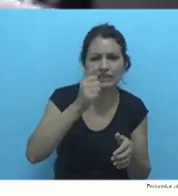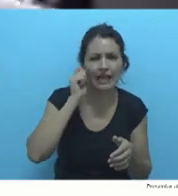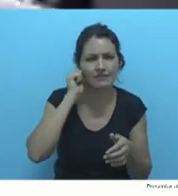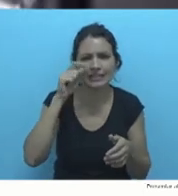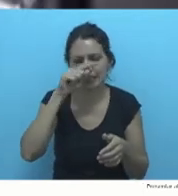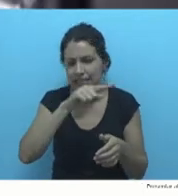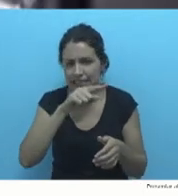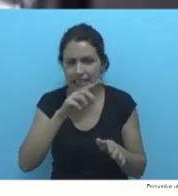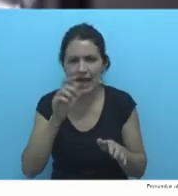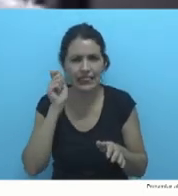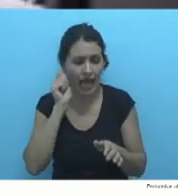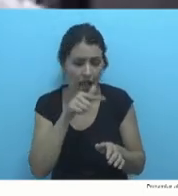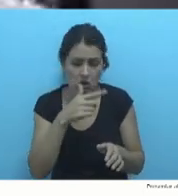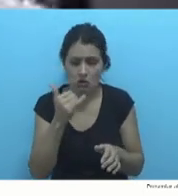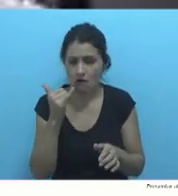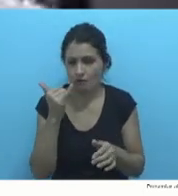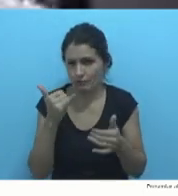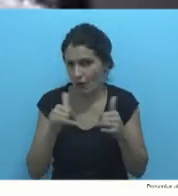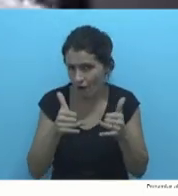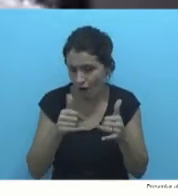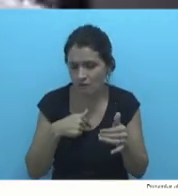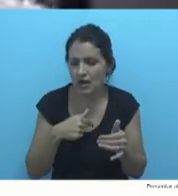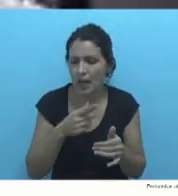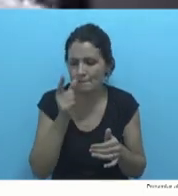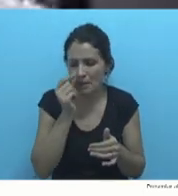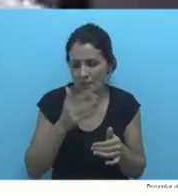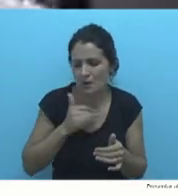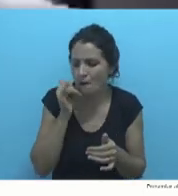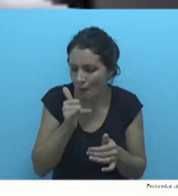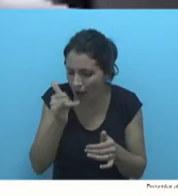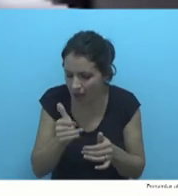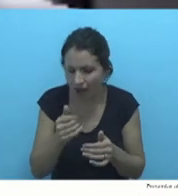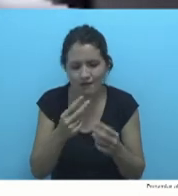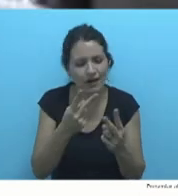26-27 años. Esos dos jóvenes eran Roberto Rosúa y Danilo Quilibarda.